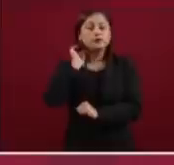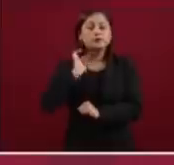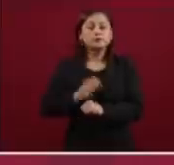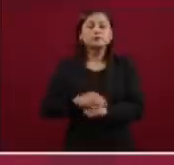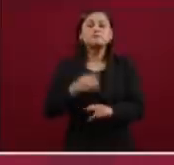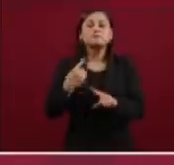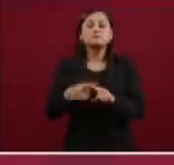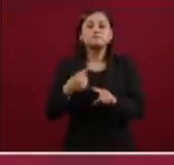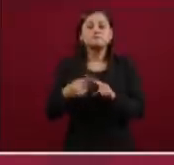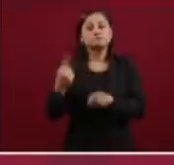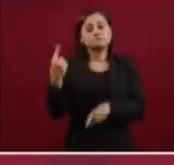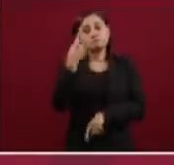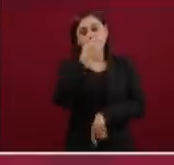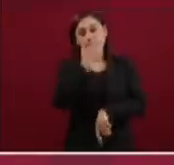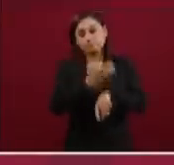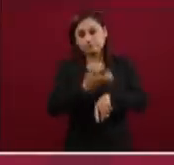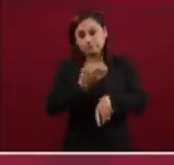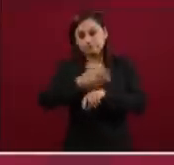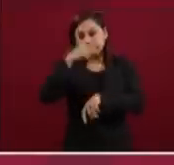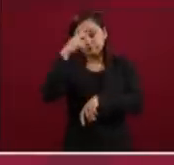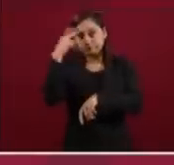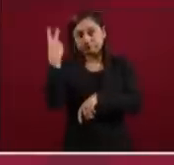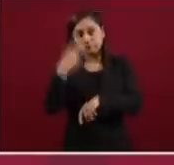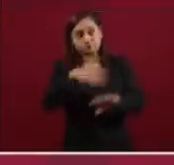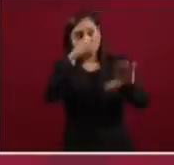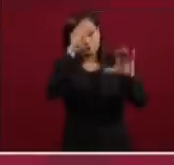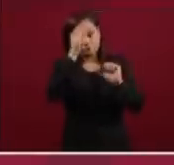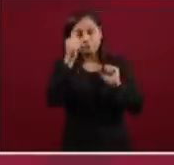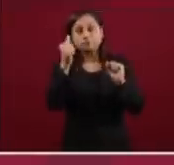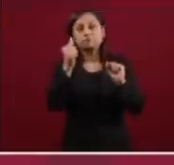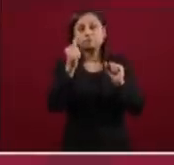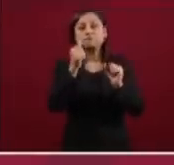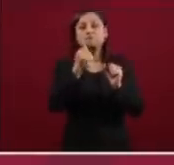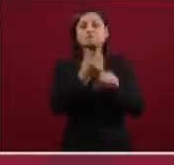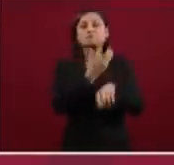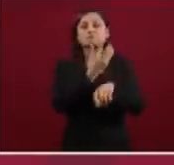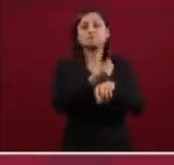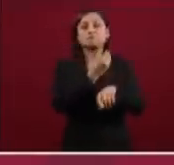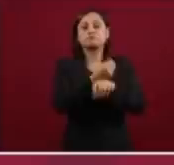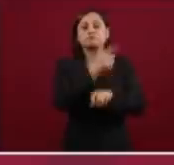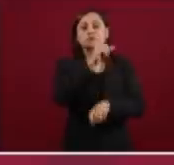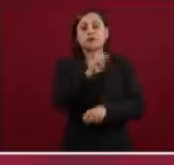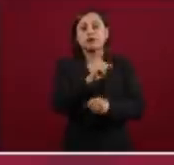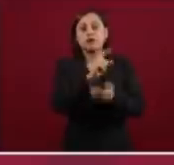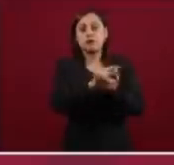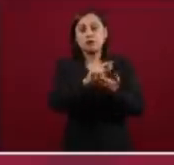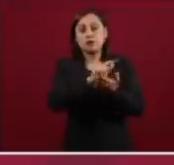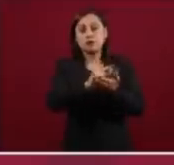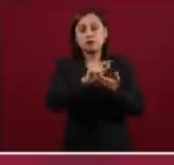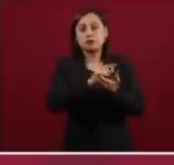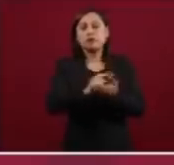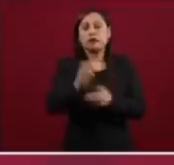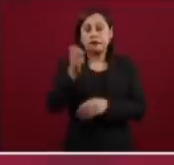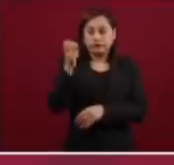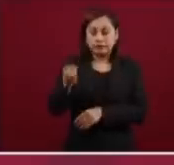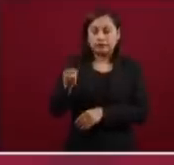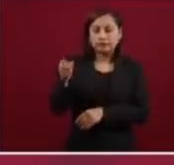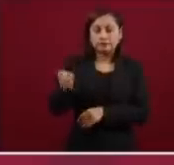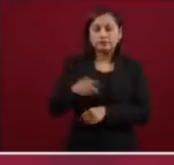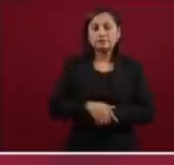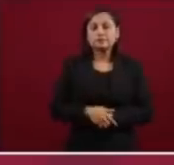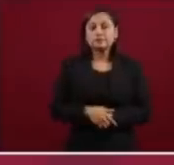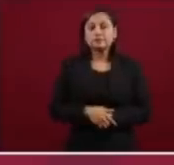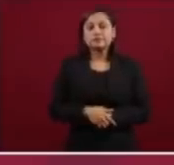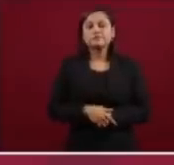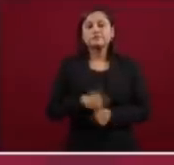dos países se van a poner plantas de tratamiento de alimentadores si es